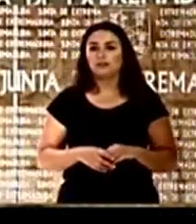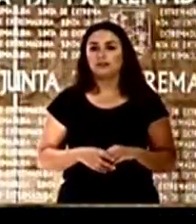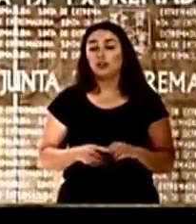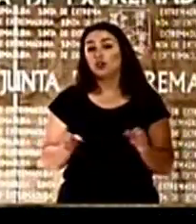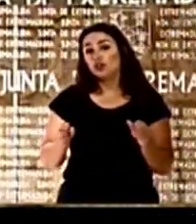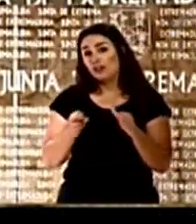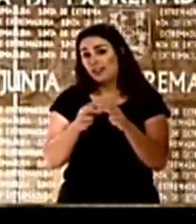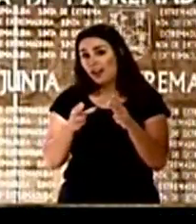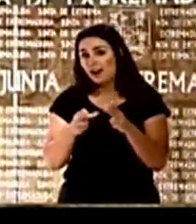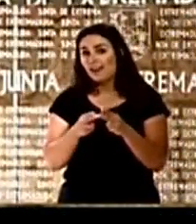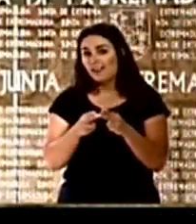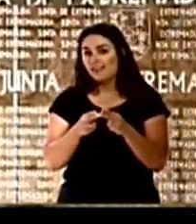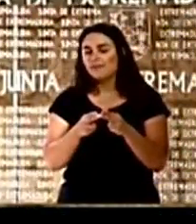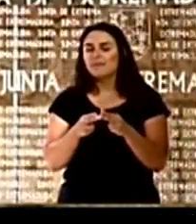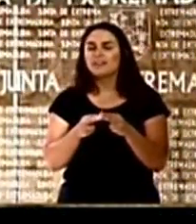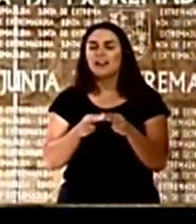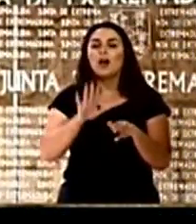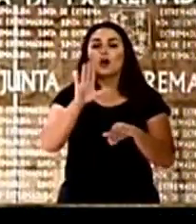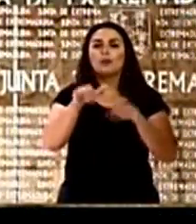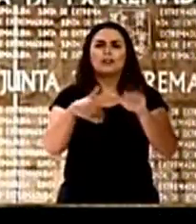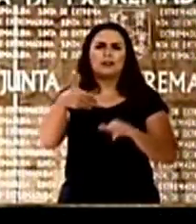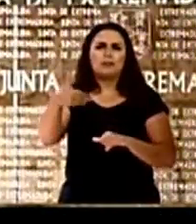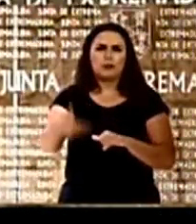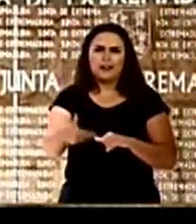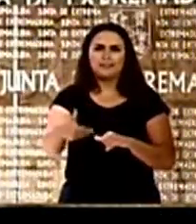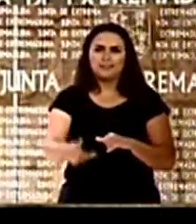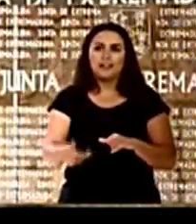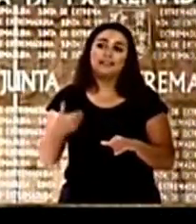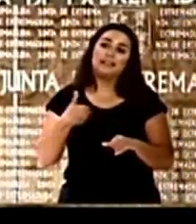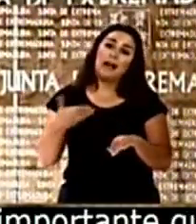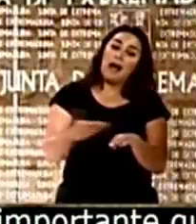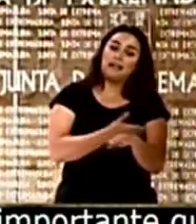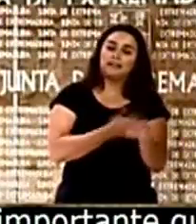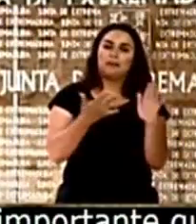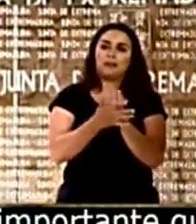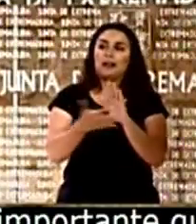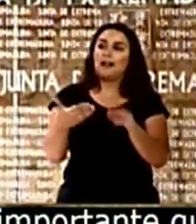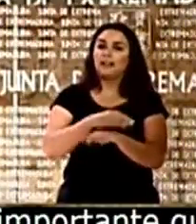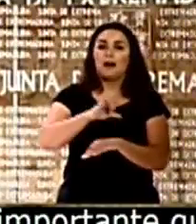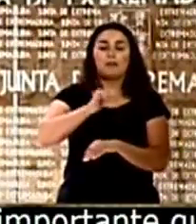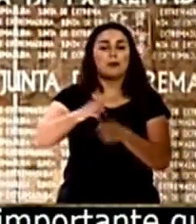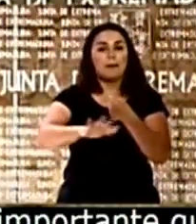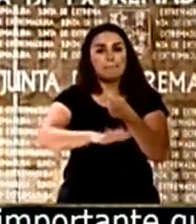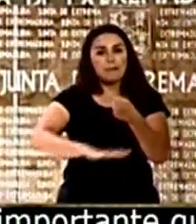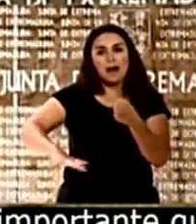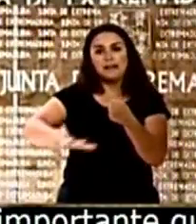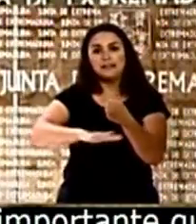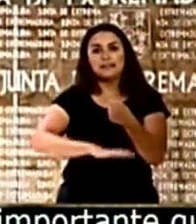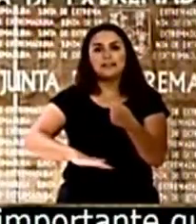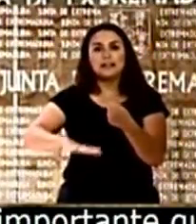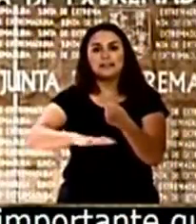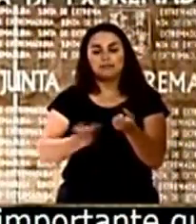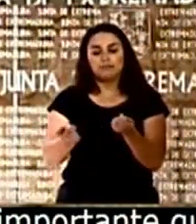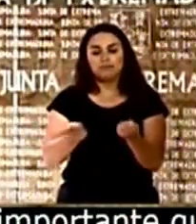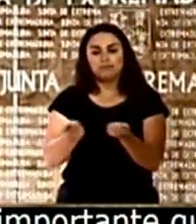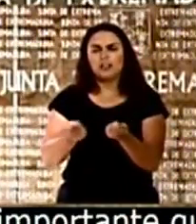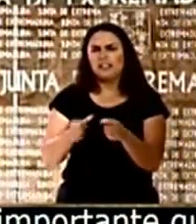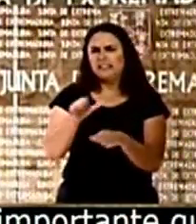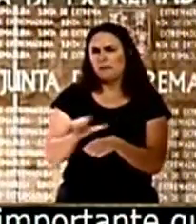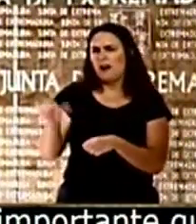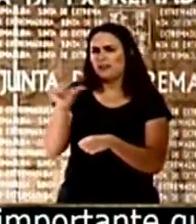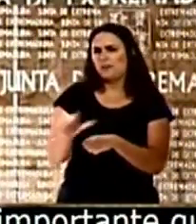social una convocatoria importante que ya les expliqué cuando aprobábamos sus bases reguladoras hace varias